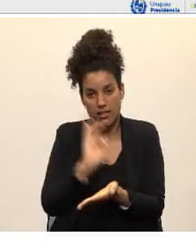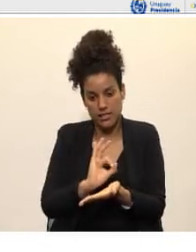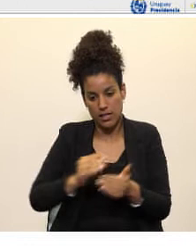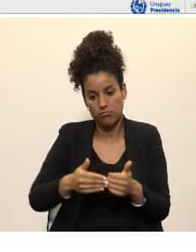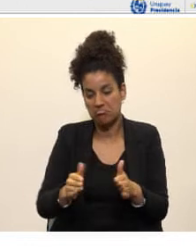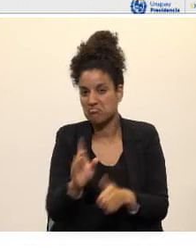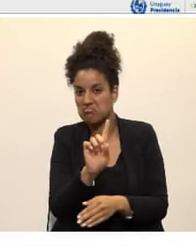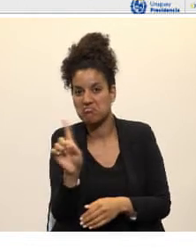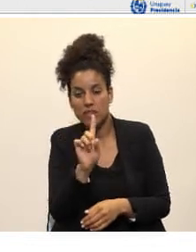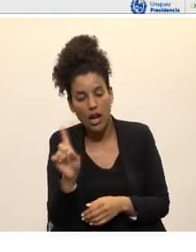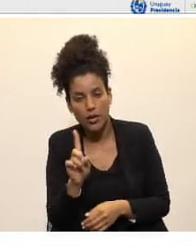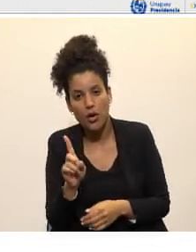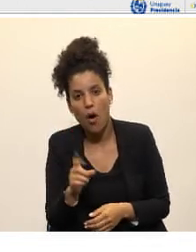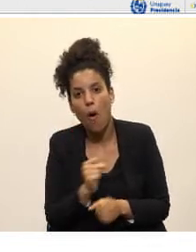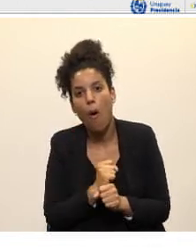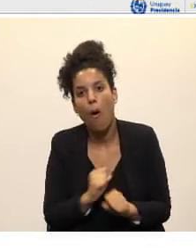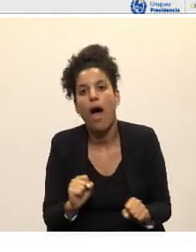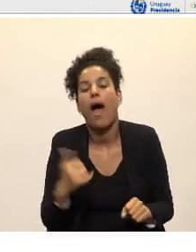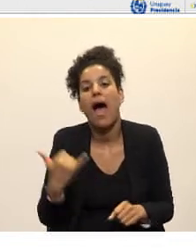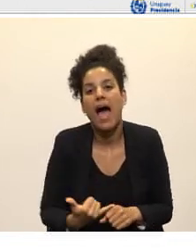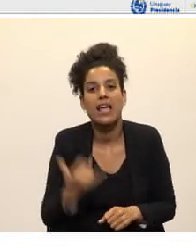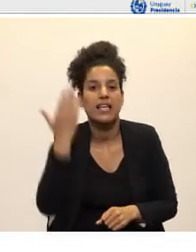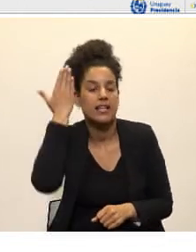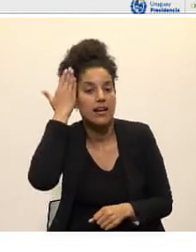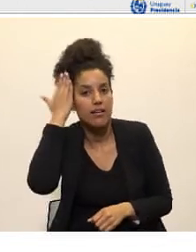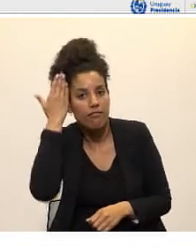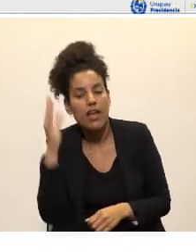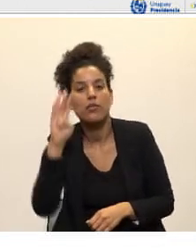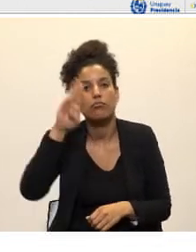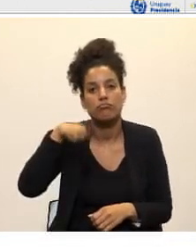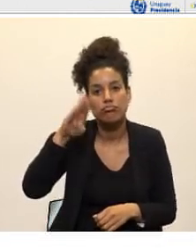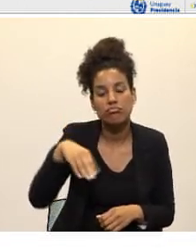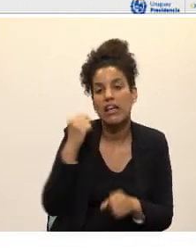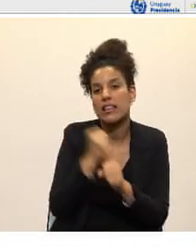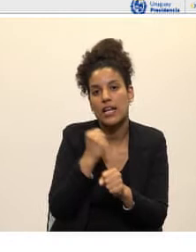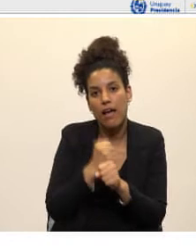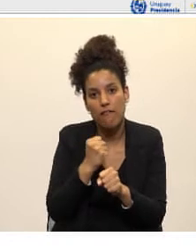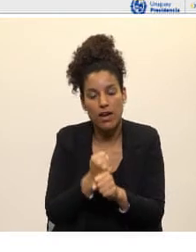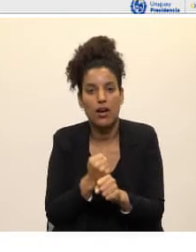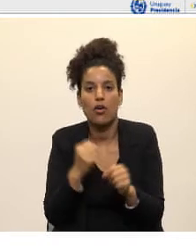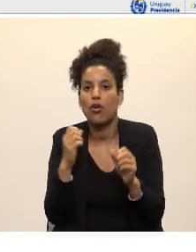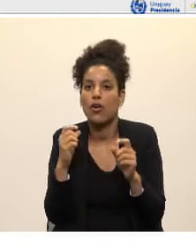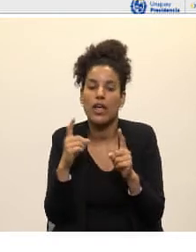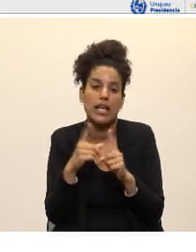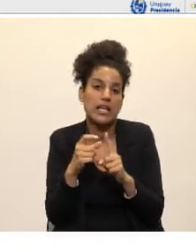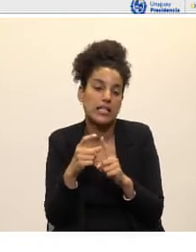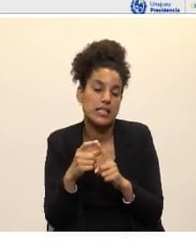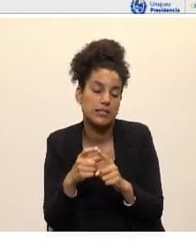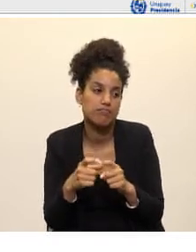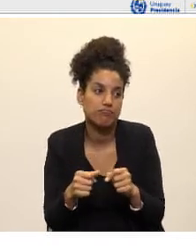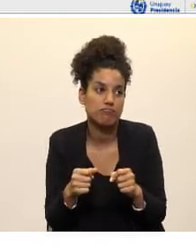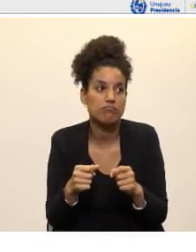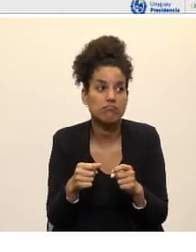esta cuestión de redes, de trabajo interinstitucional, como para poder también pensar el desarrollo